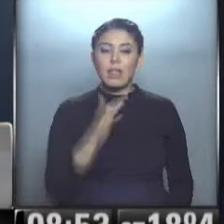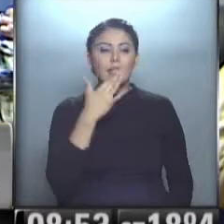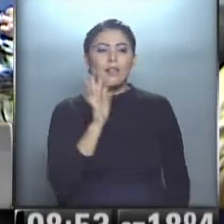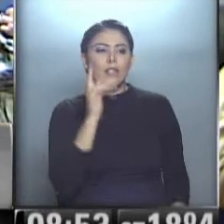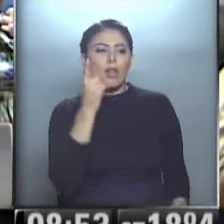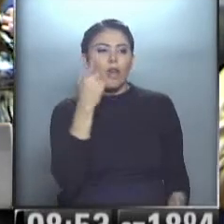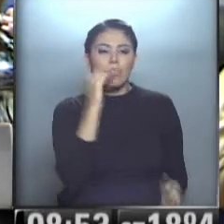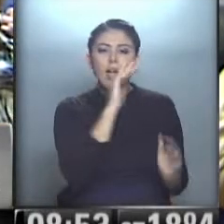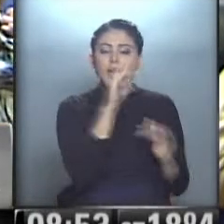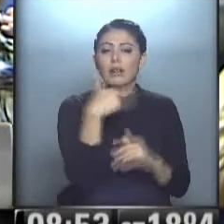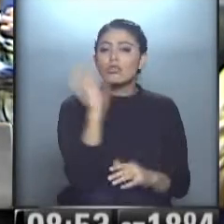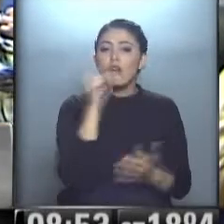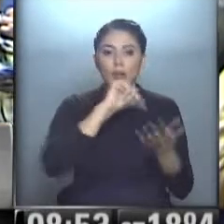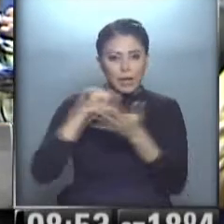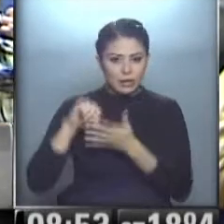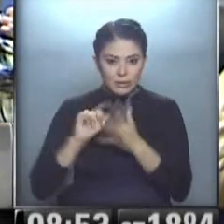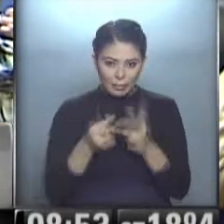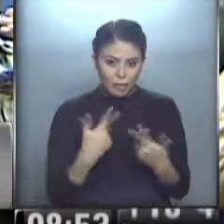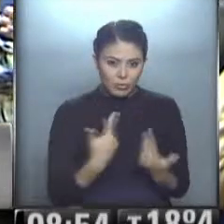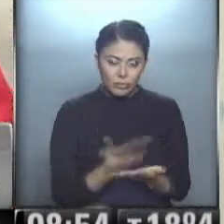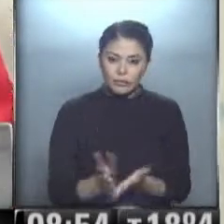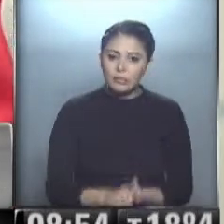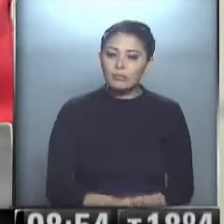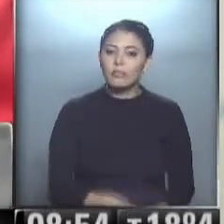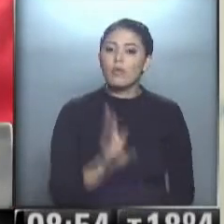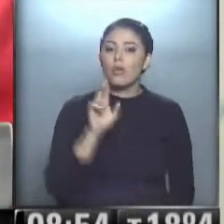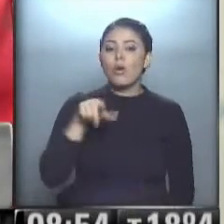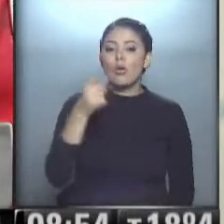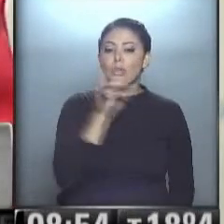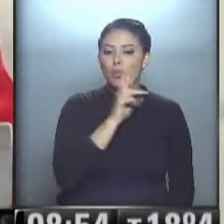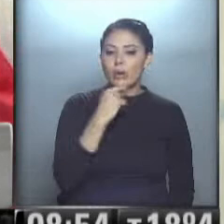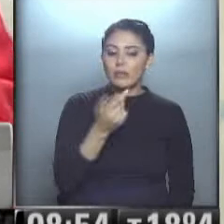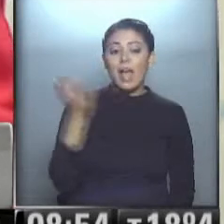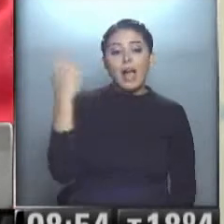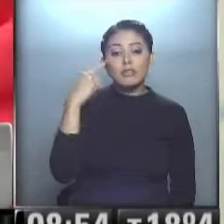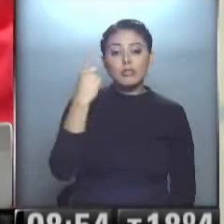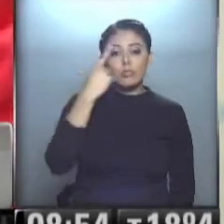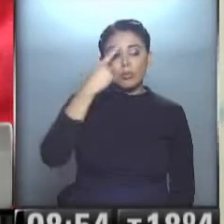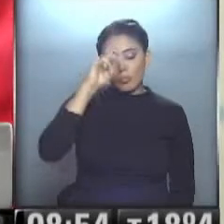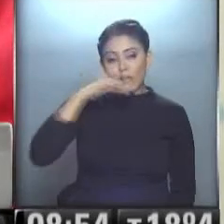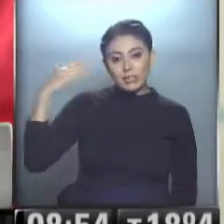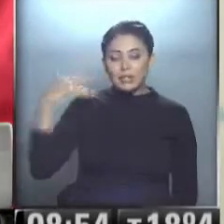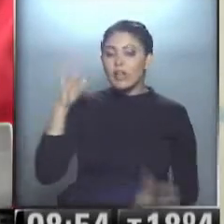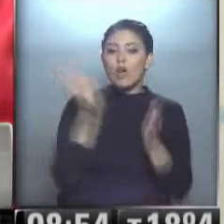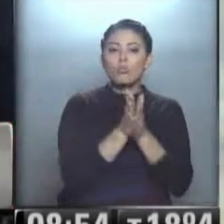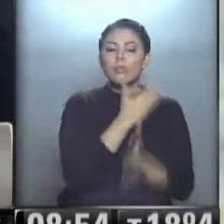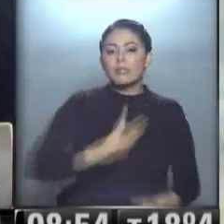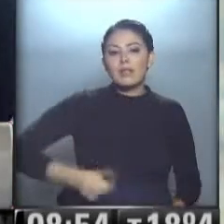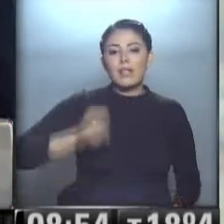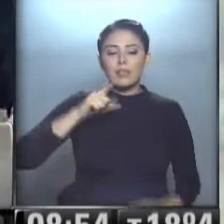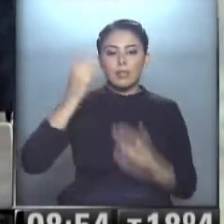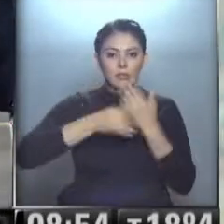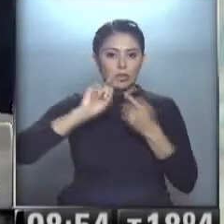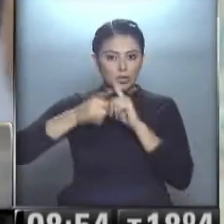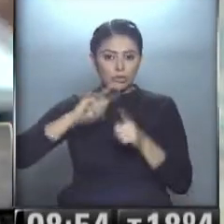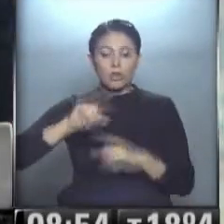común entre las naciones. Estuvimos hace un mes prácticamente con el presidente de la Comisión de Relaciones Exteriores